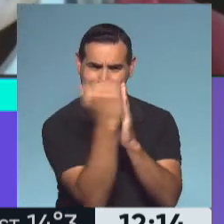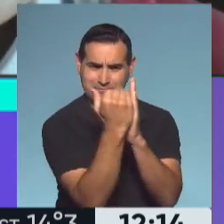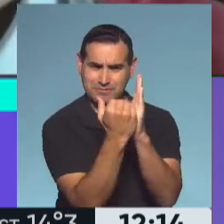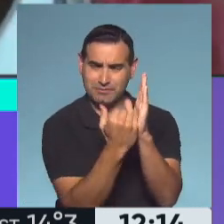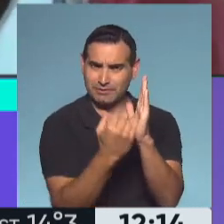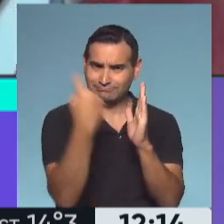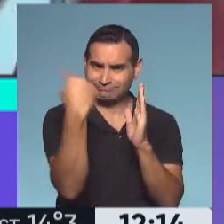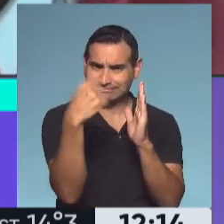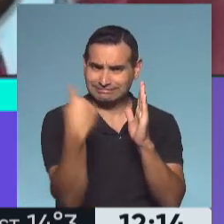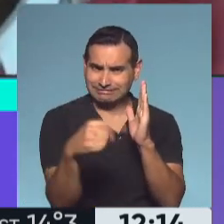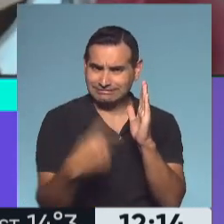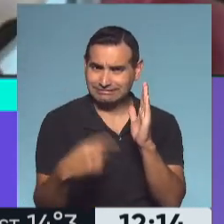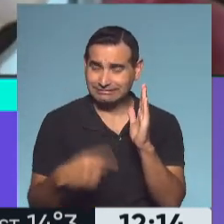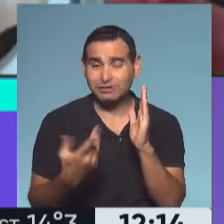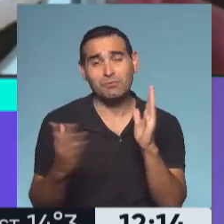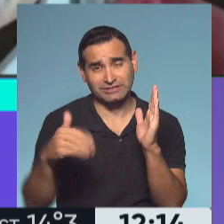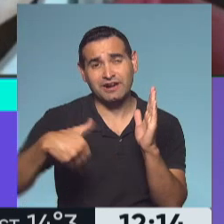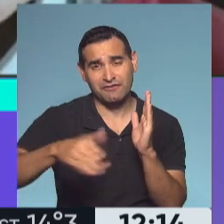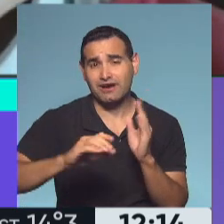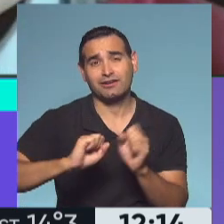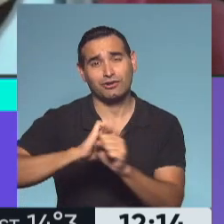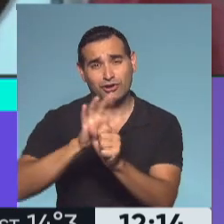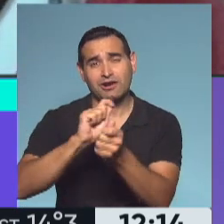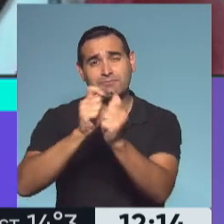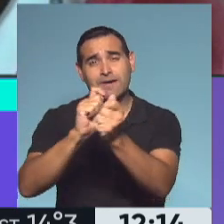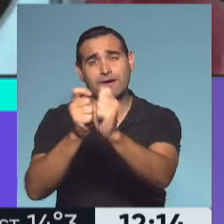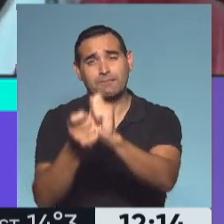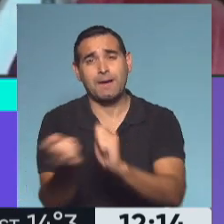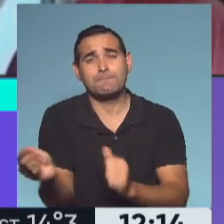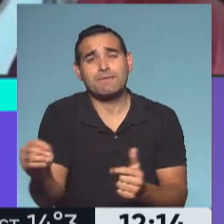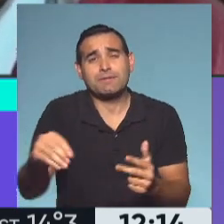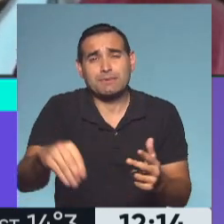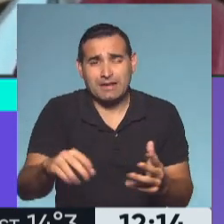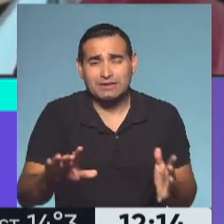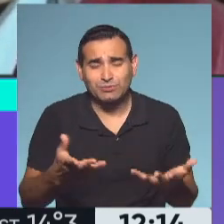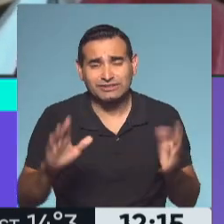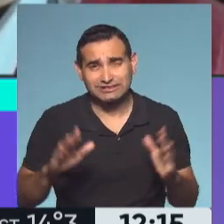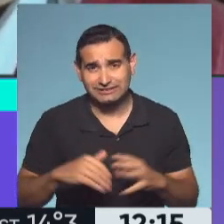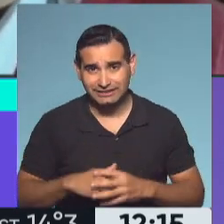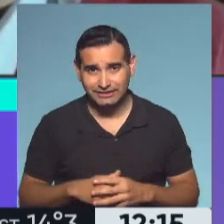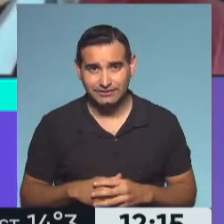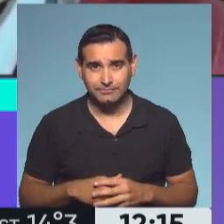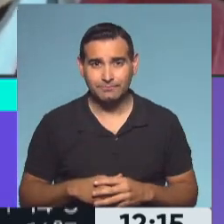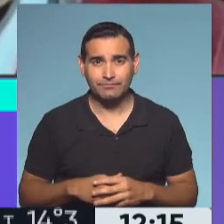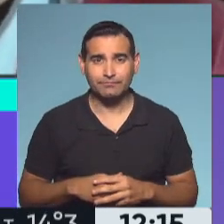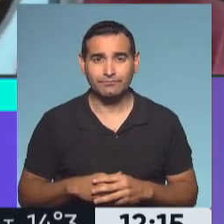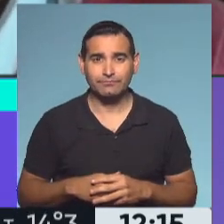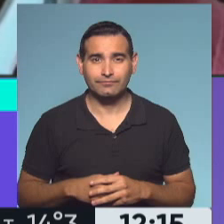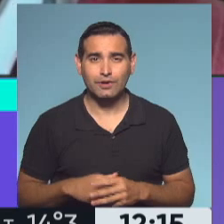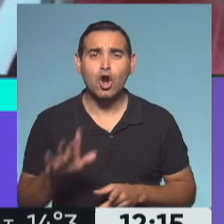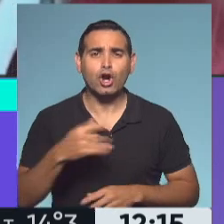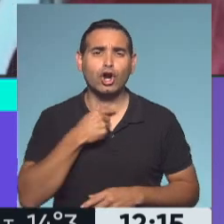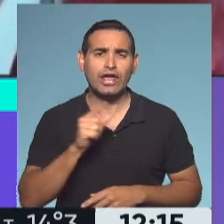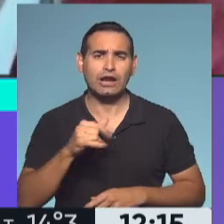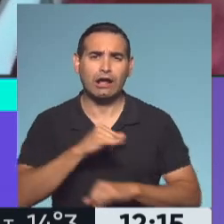de variantes y es probable que aparezcan nuevas. Un poquito para no generar como mucha alarma,